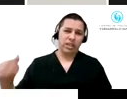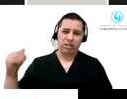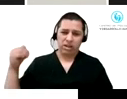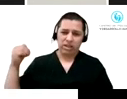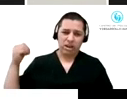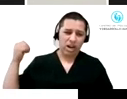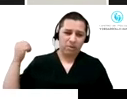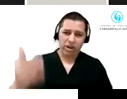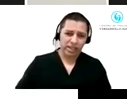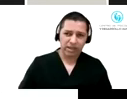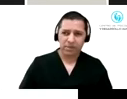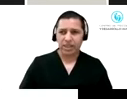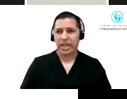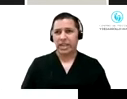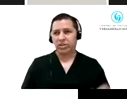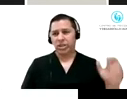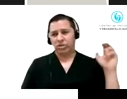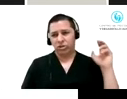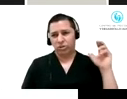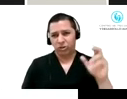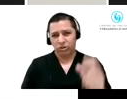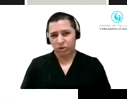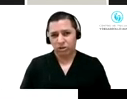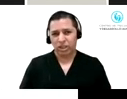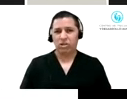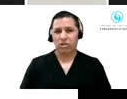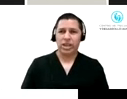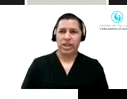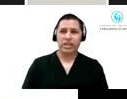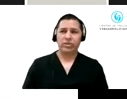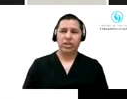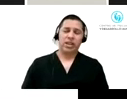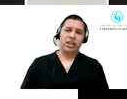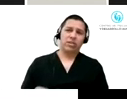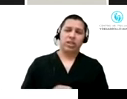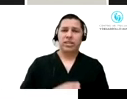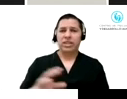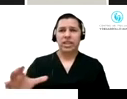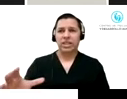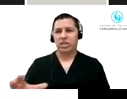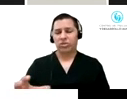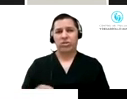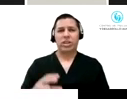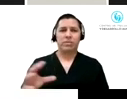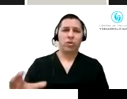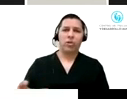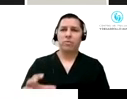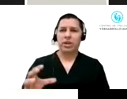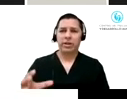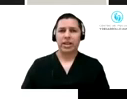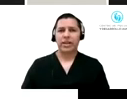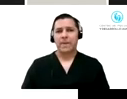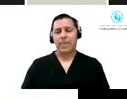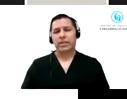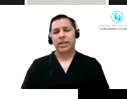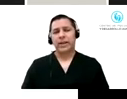hombres, y es que ahora las mujeres tienen más derechos, y a los hombres nos quitaron los derechos, entonces existen esas asociaciones pro-hombre,